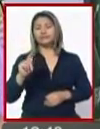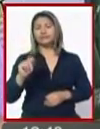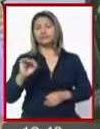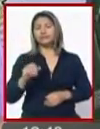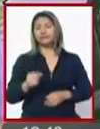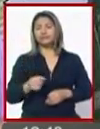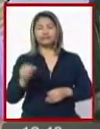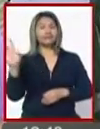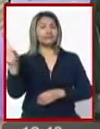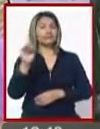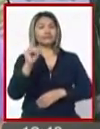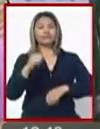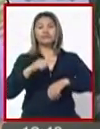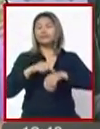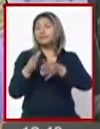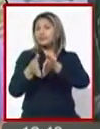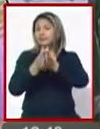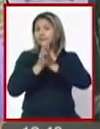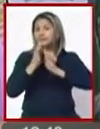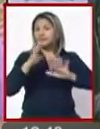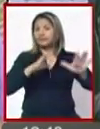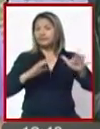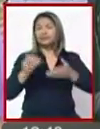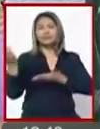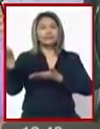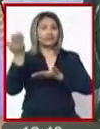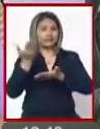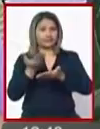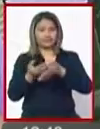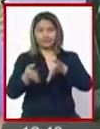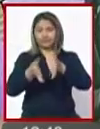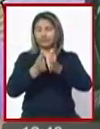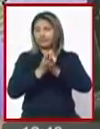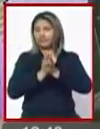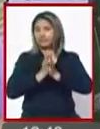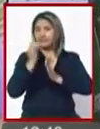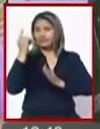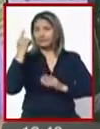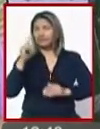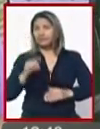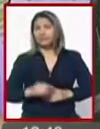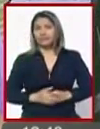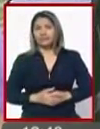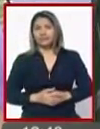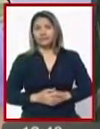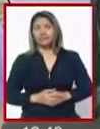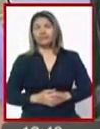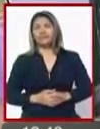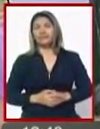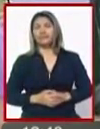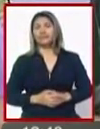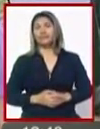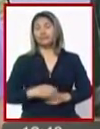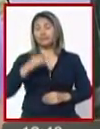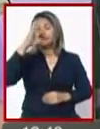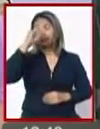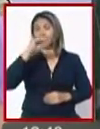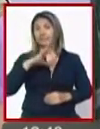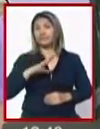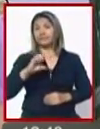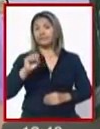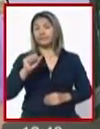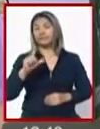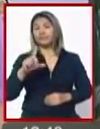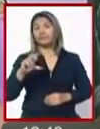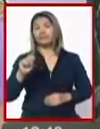país solicitante, es el país activo dentro de la extradición, está solicitando que se lo extradite al señor Salas.